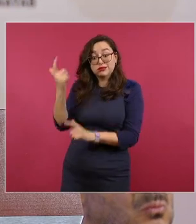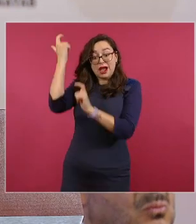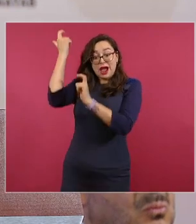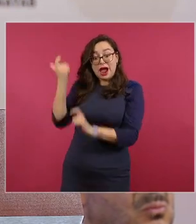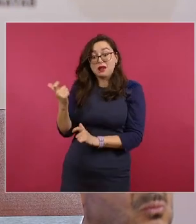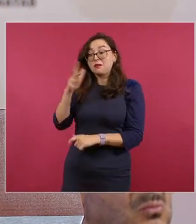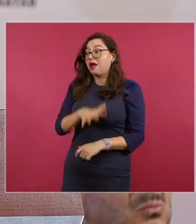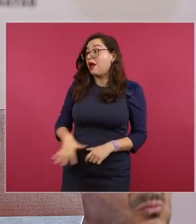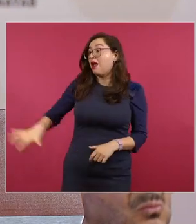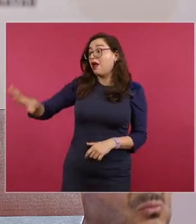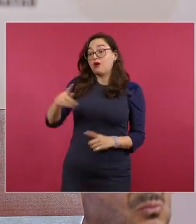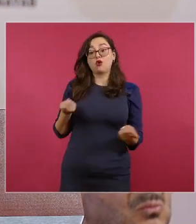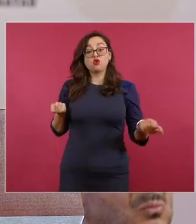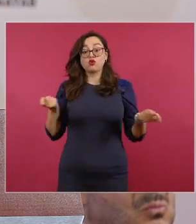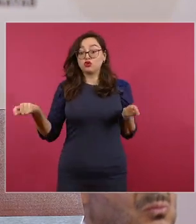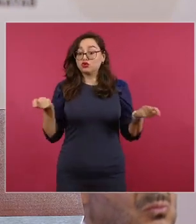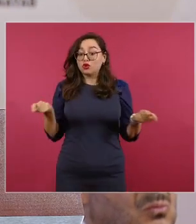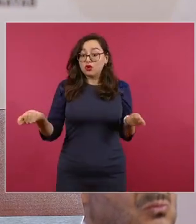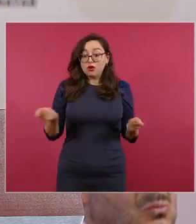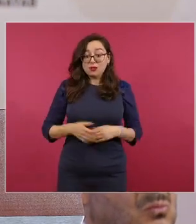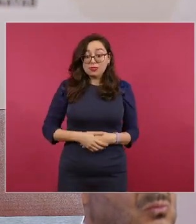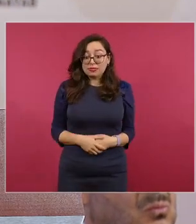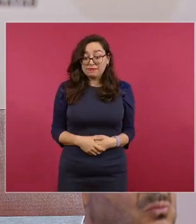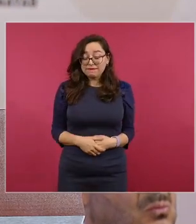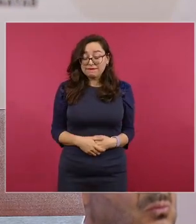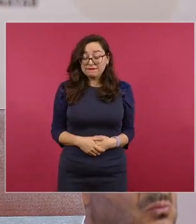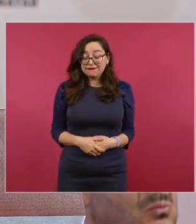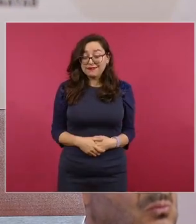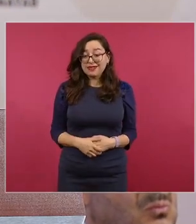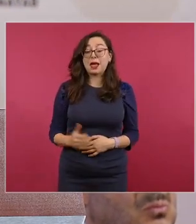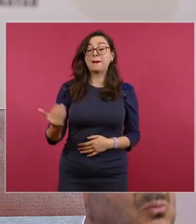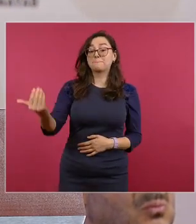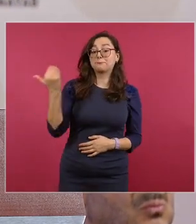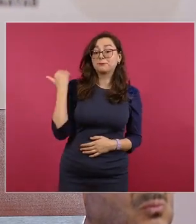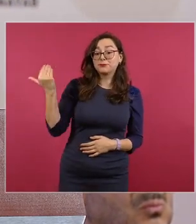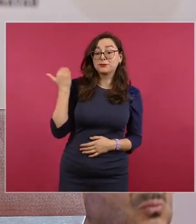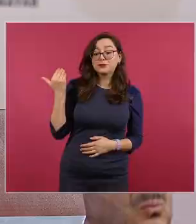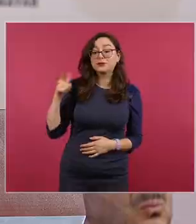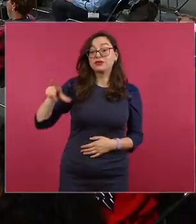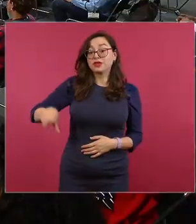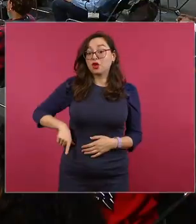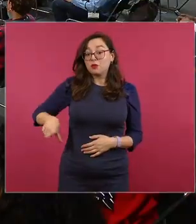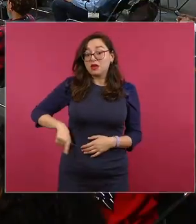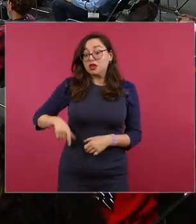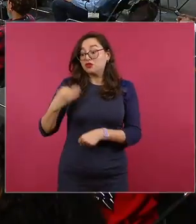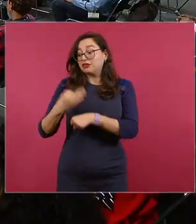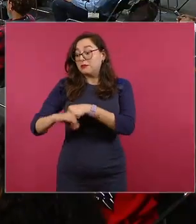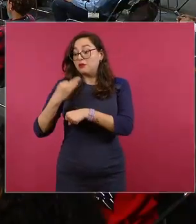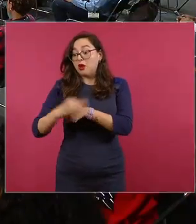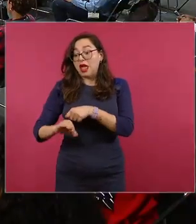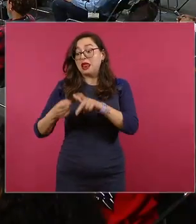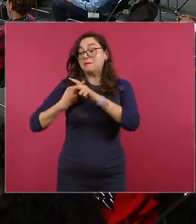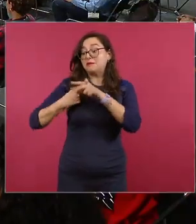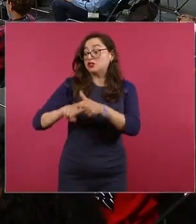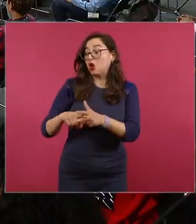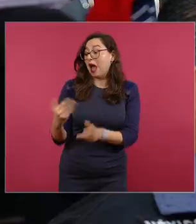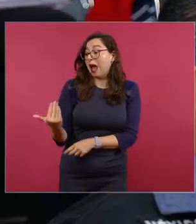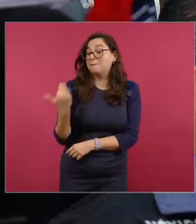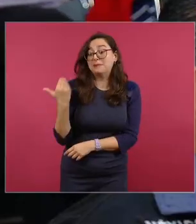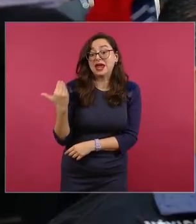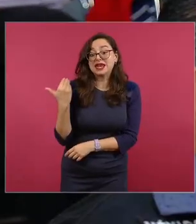Haití, que apenas ahora acaba de entrar un gobierno interino. O